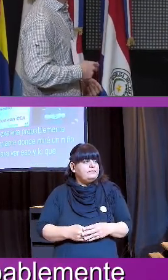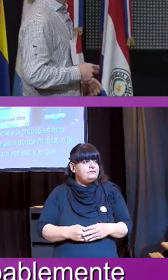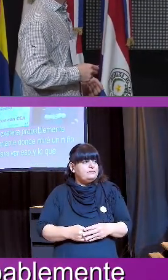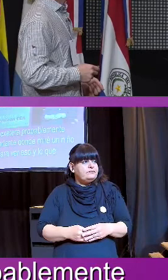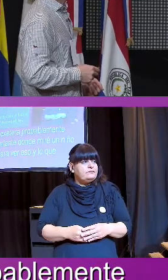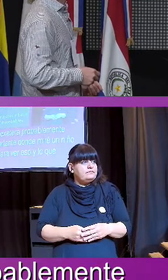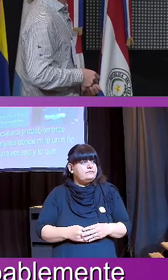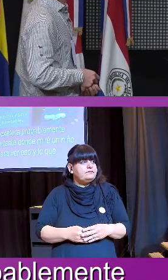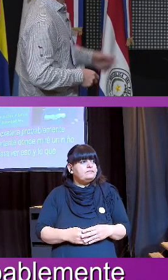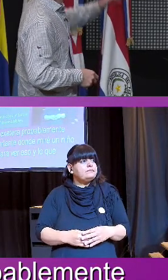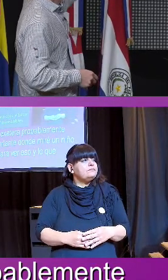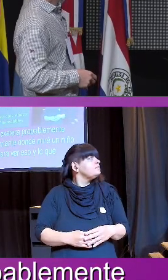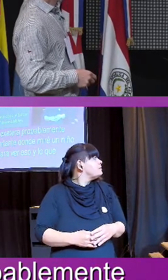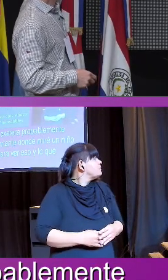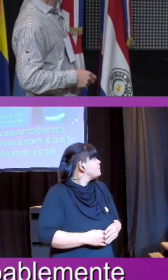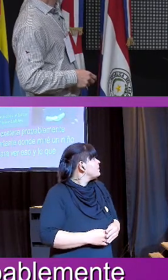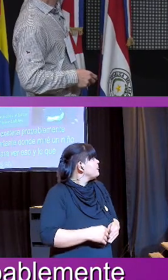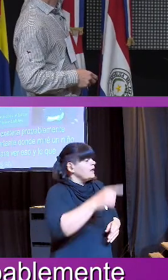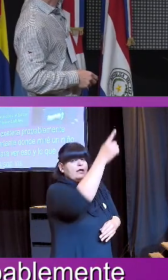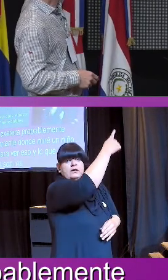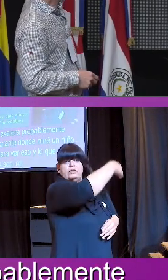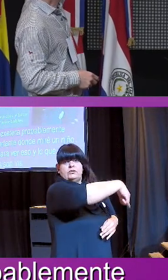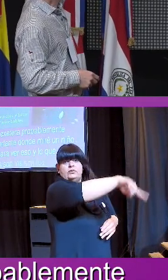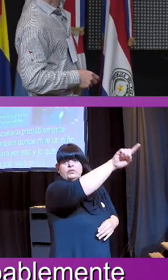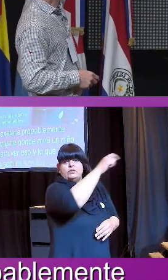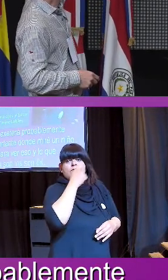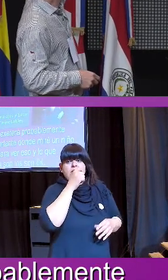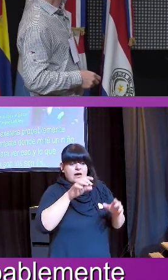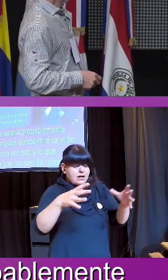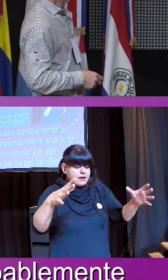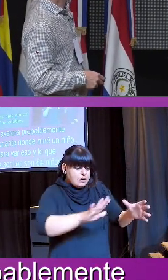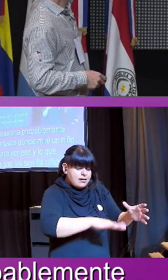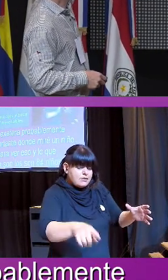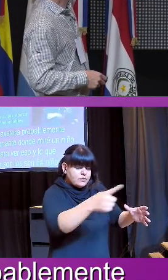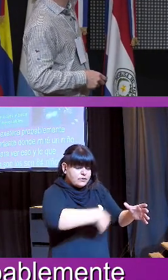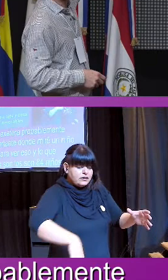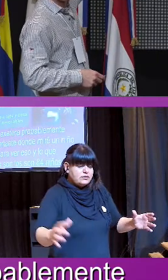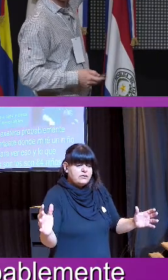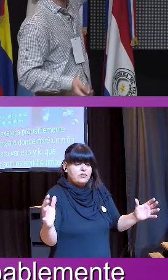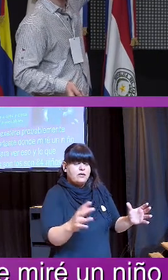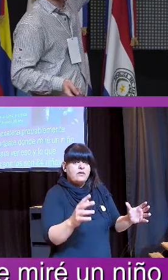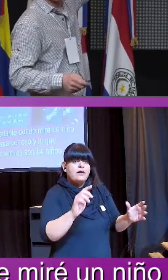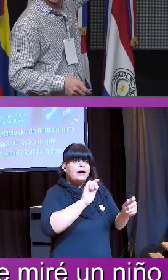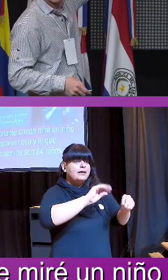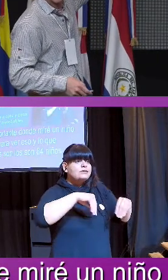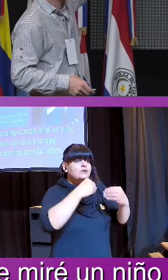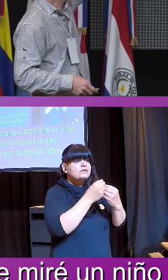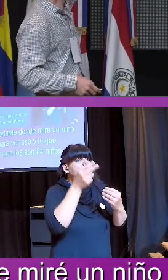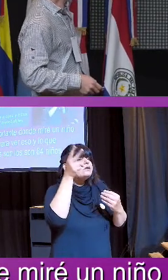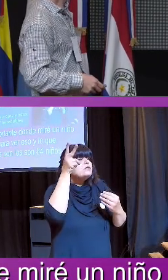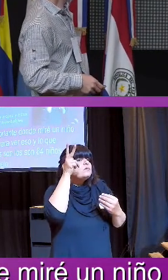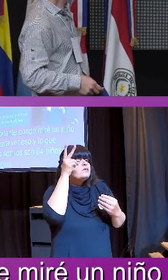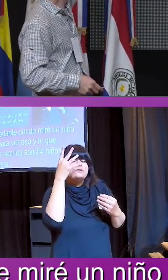que, se los pasó, ¿sí? Estos son 84 niños disigóticos, que serían mellizos, no gemelos,